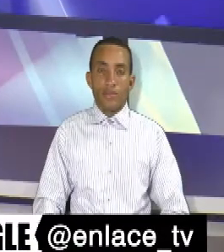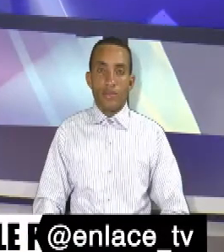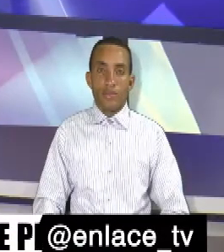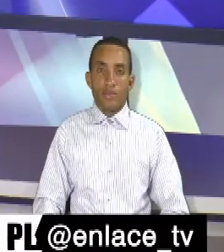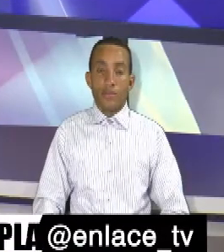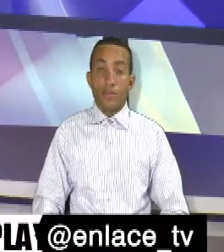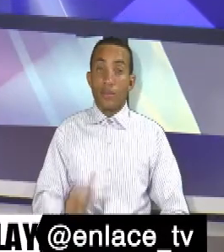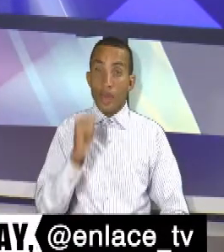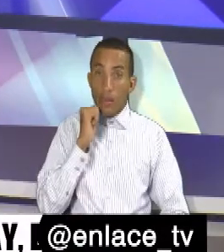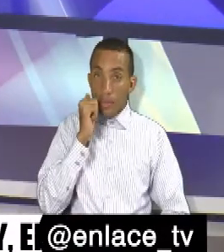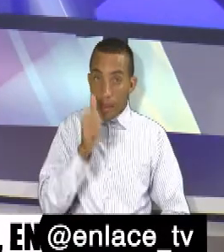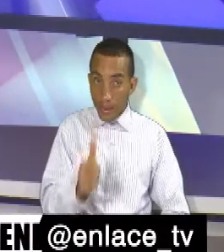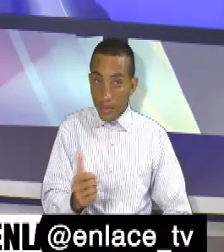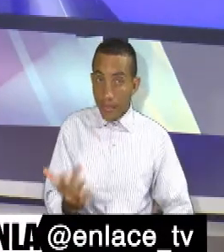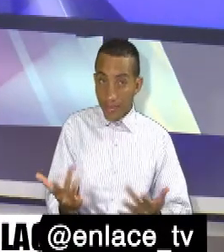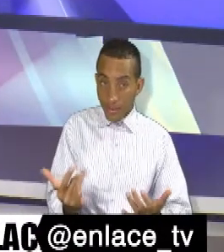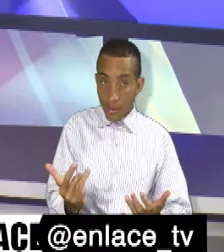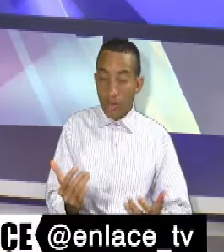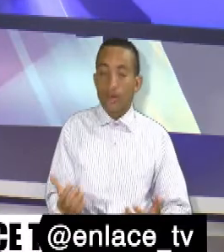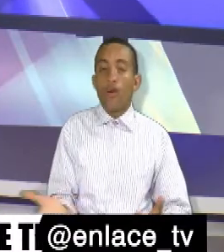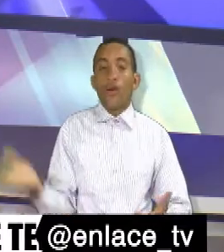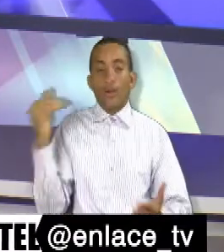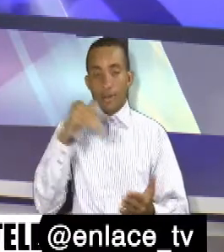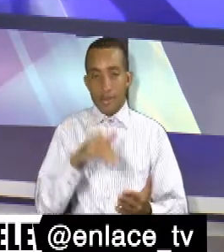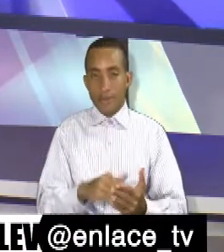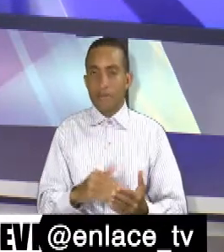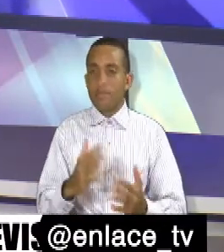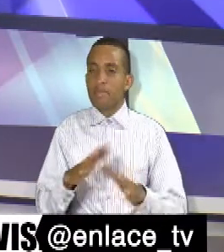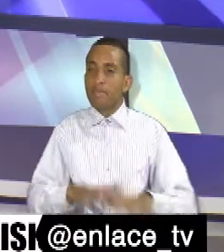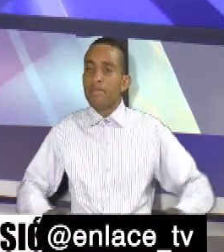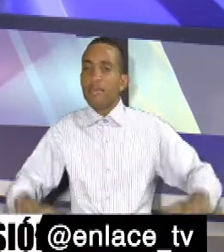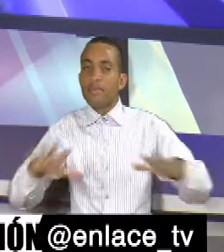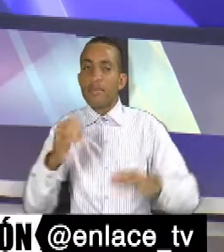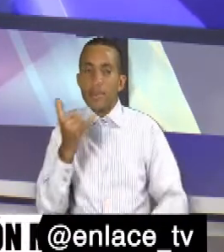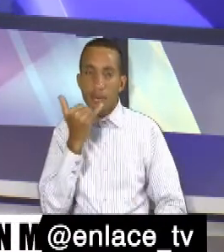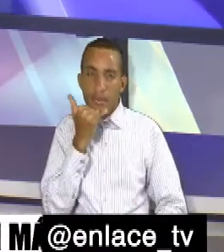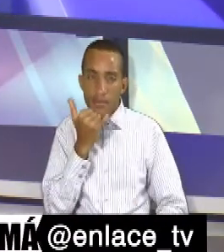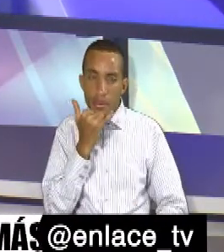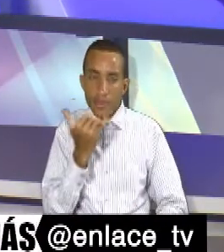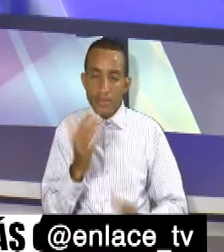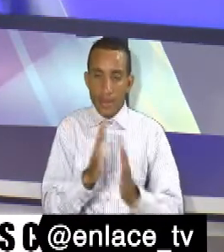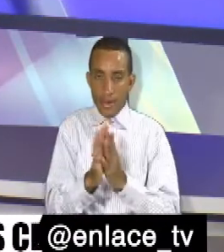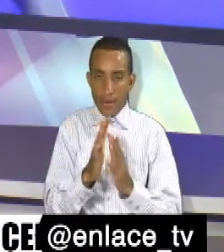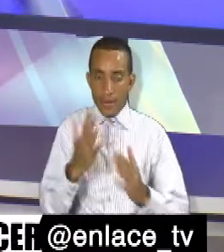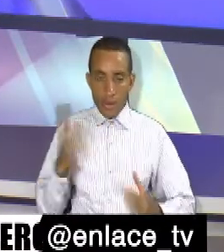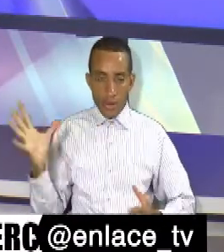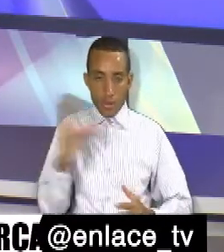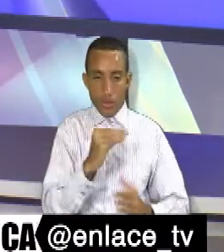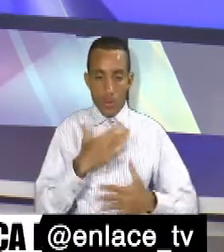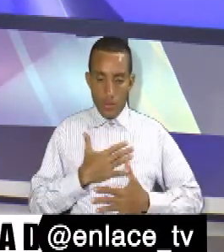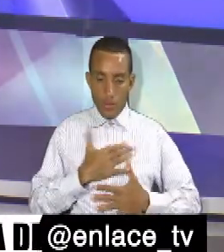Mañana los esperamos de nuevo con más de lo que acontece en la ciudad y región. Que tengan por ahora todos una